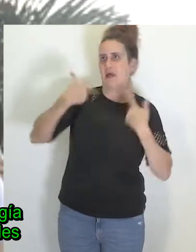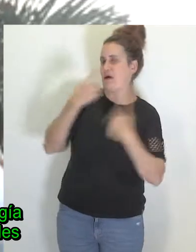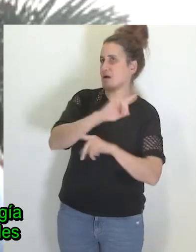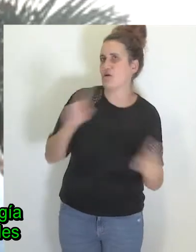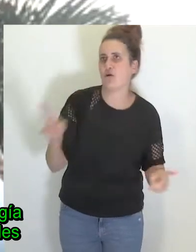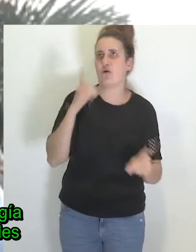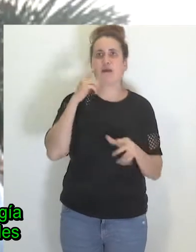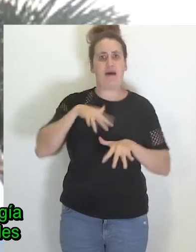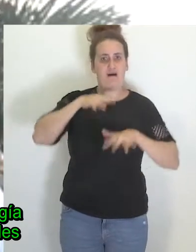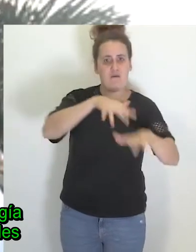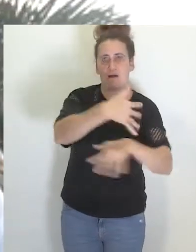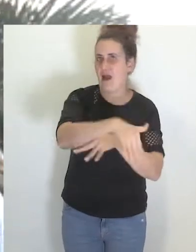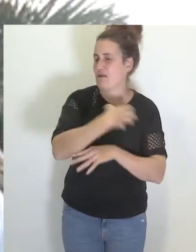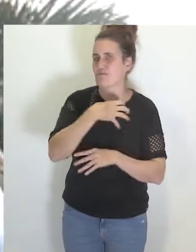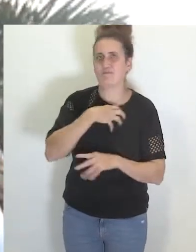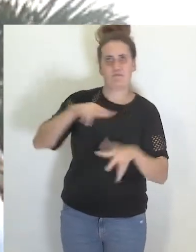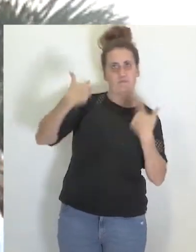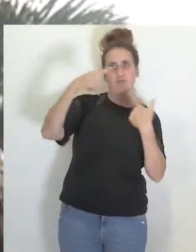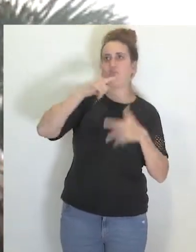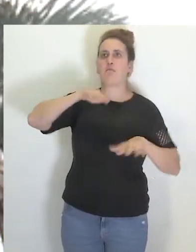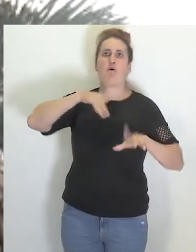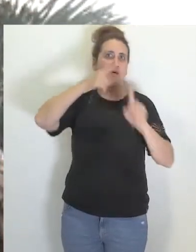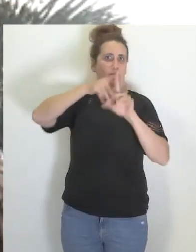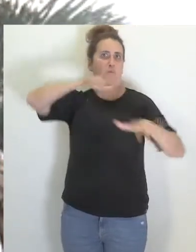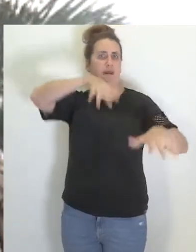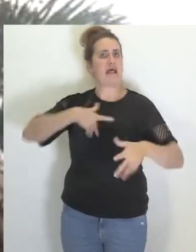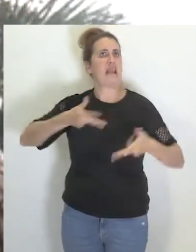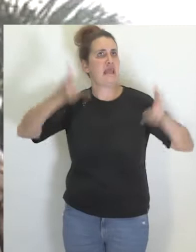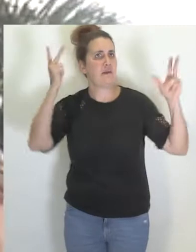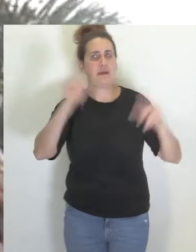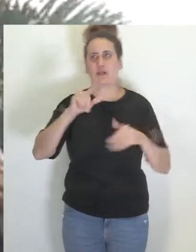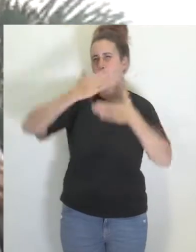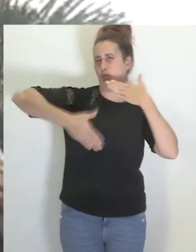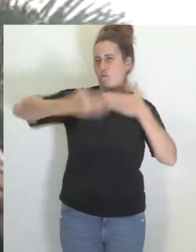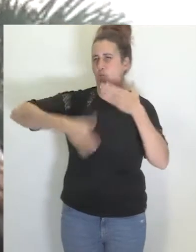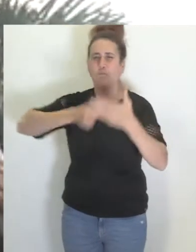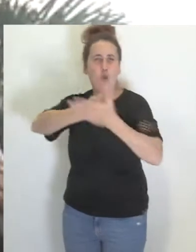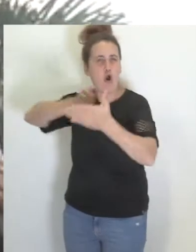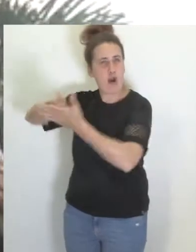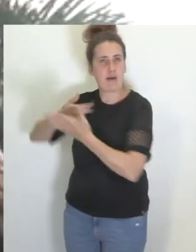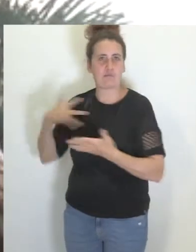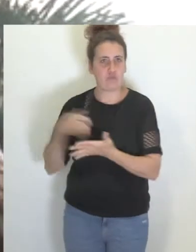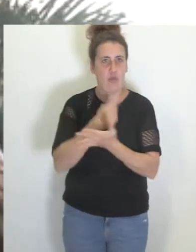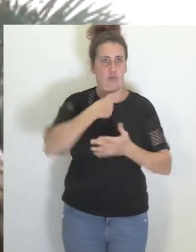la que limitaba el acceso a las calles para que pudiéramos manifestarnos libremente, nos bloqueaban,